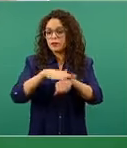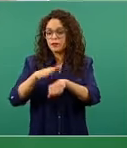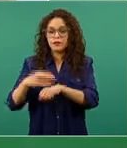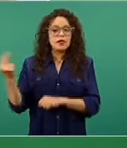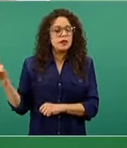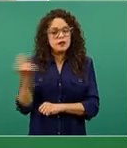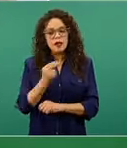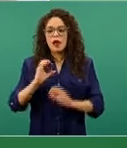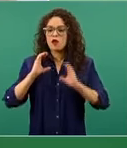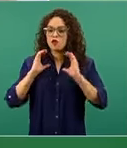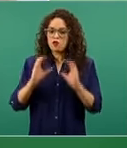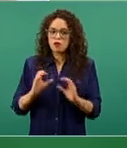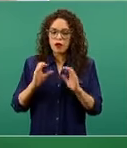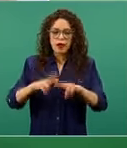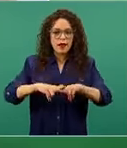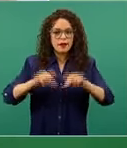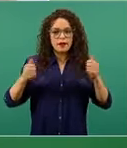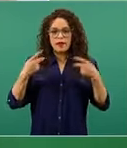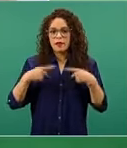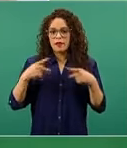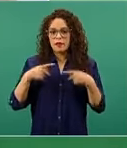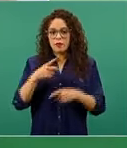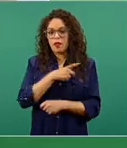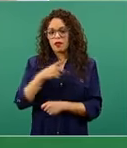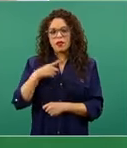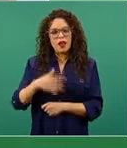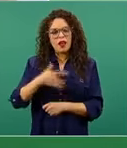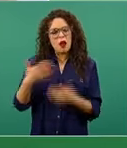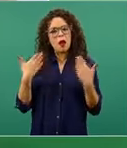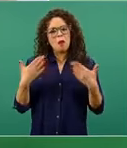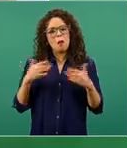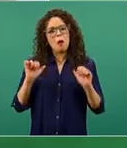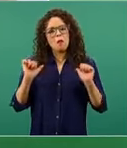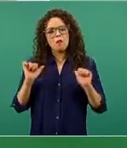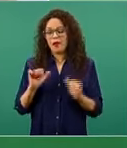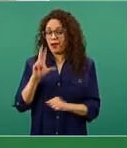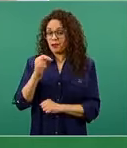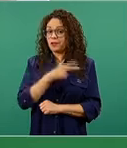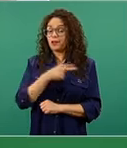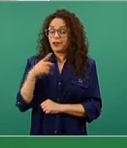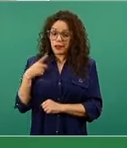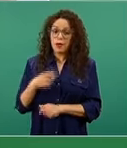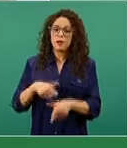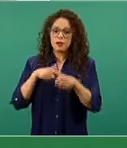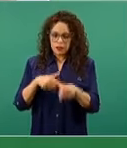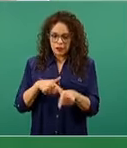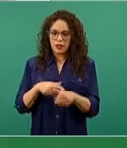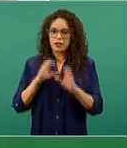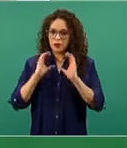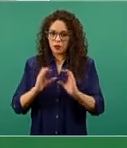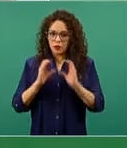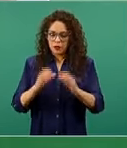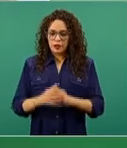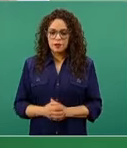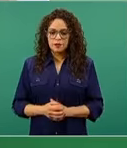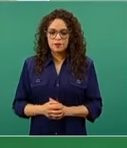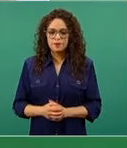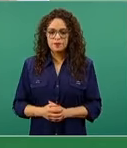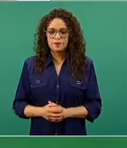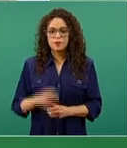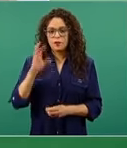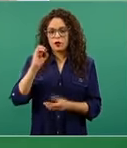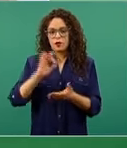prevención y de que ningún ciudadano baje la guardia. Pues agradecerles mucho que nos permitan presentarles esta información. La